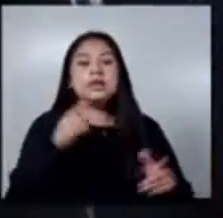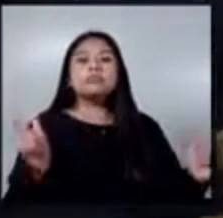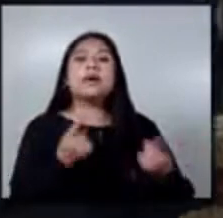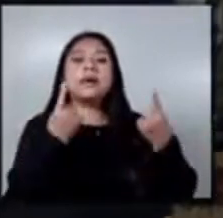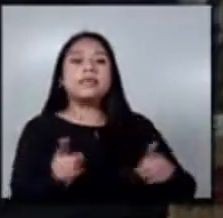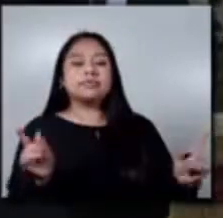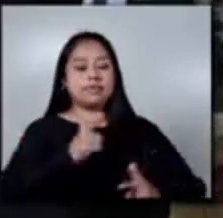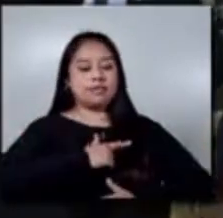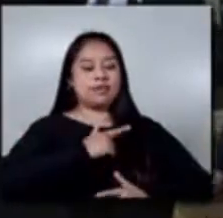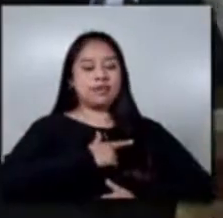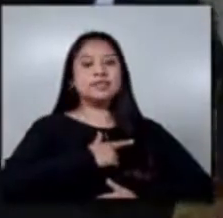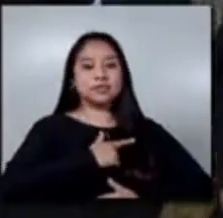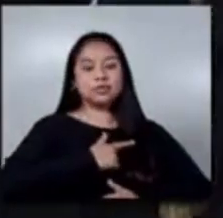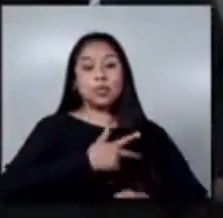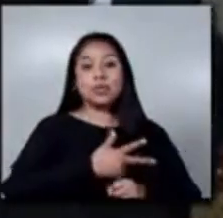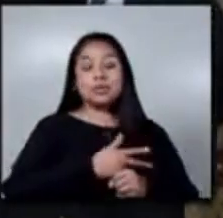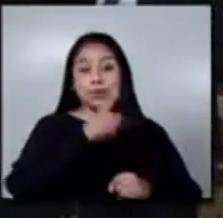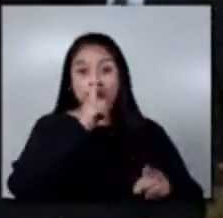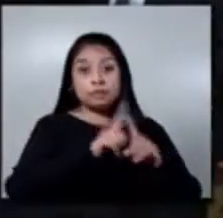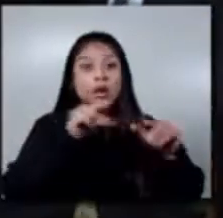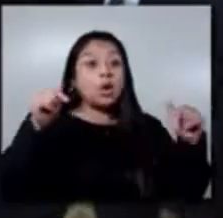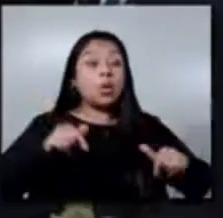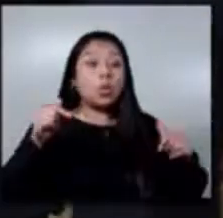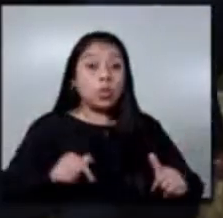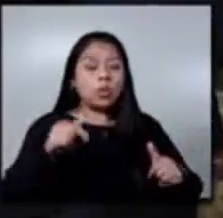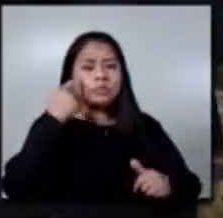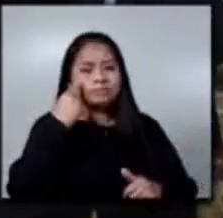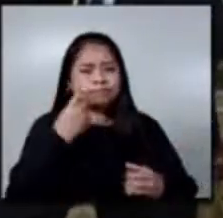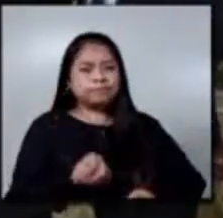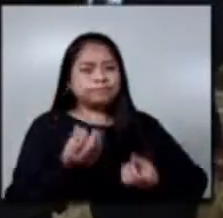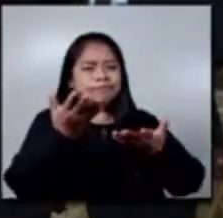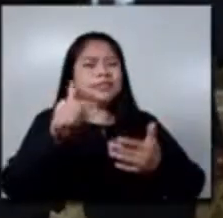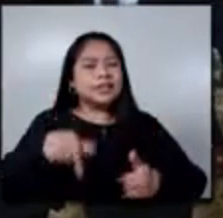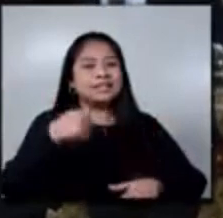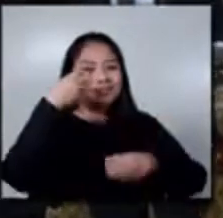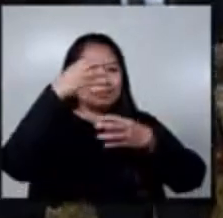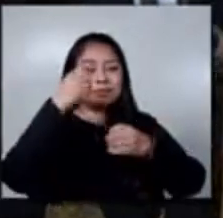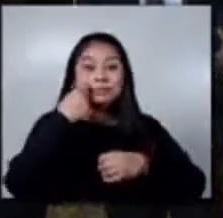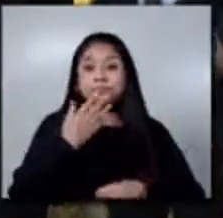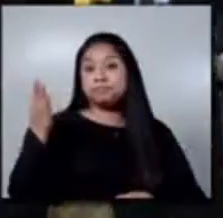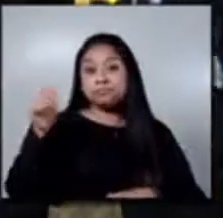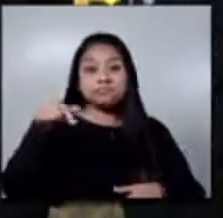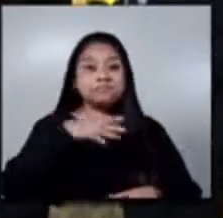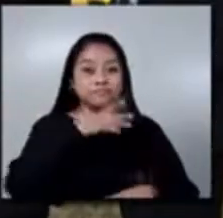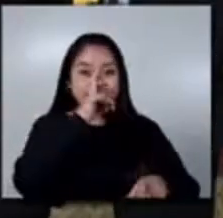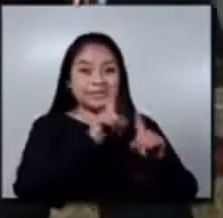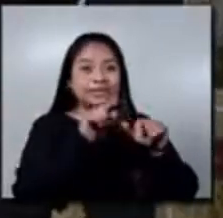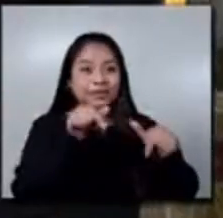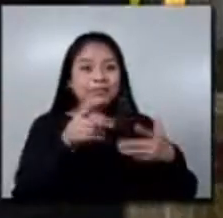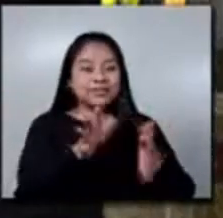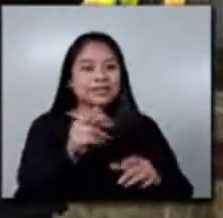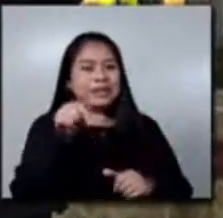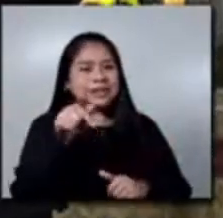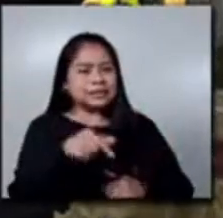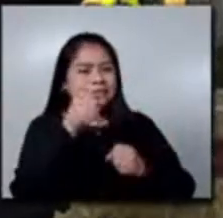marcial del Ejército de Guatemala. En esta oportunidad le estamos trasladando estas imágenes para que usted tenga de primera mano